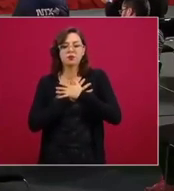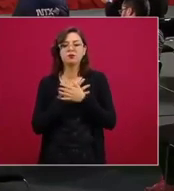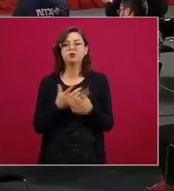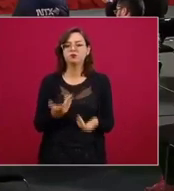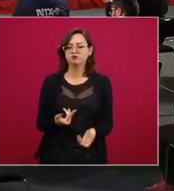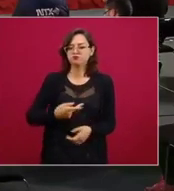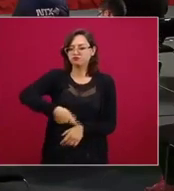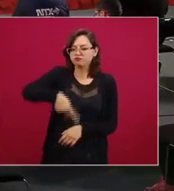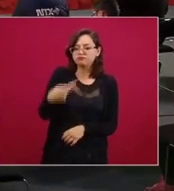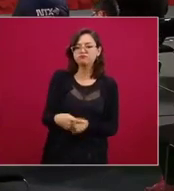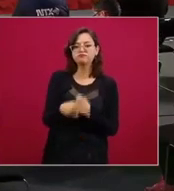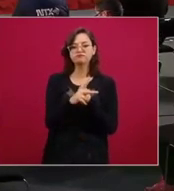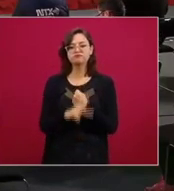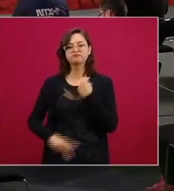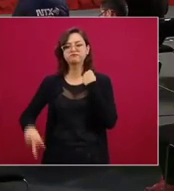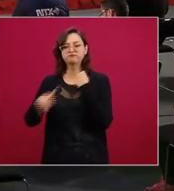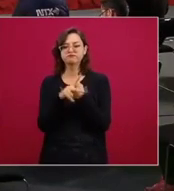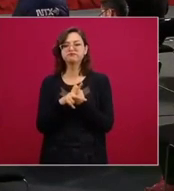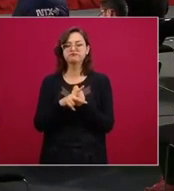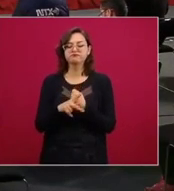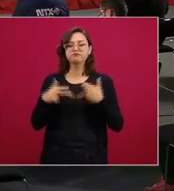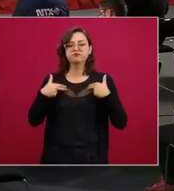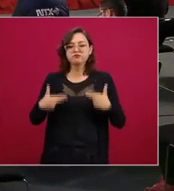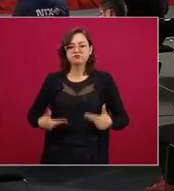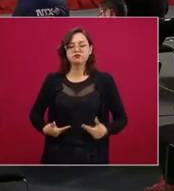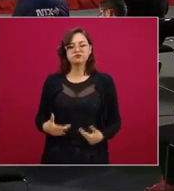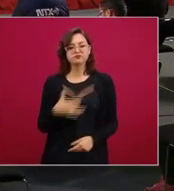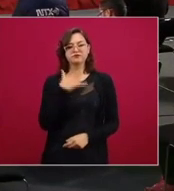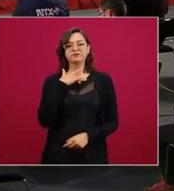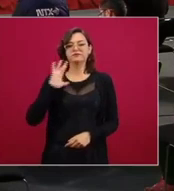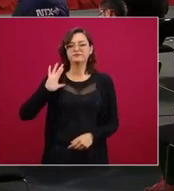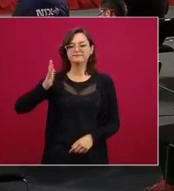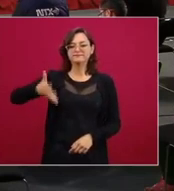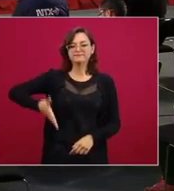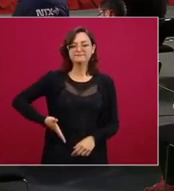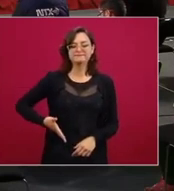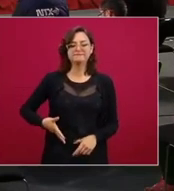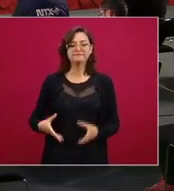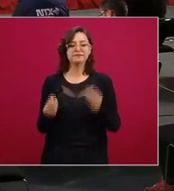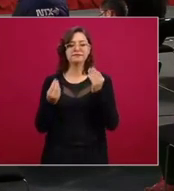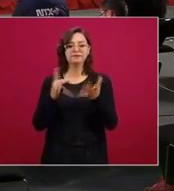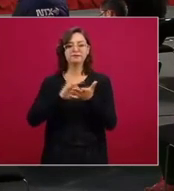país un orgullo de la humanidad. Muchas gracias.